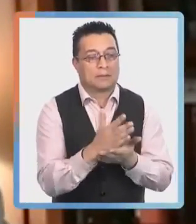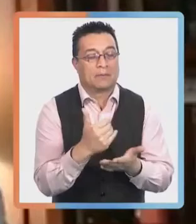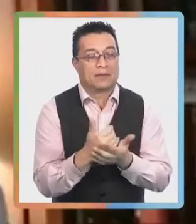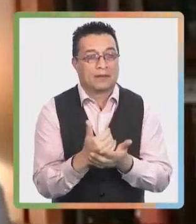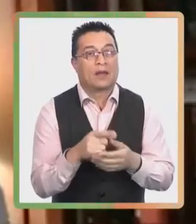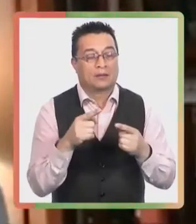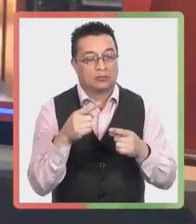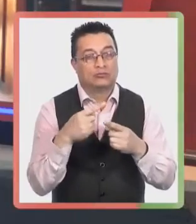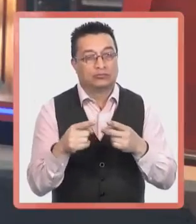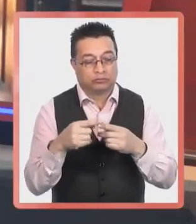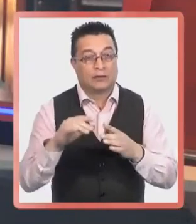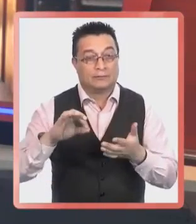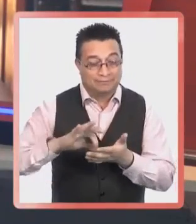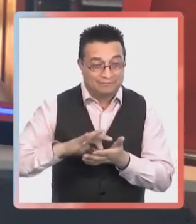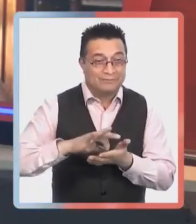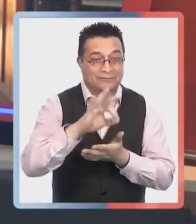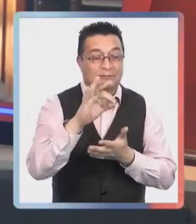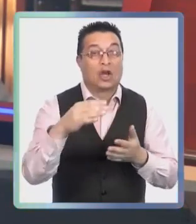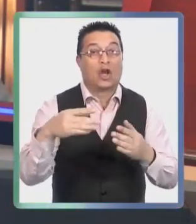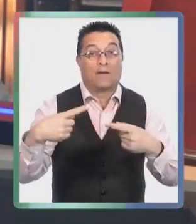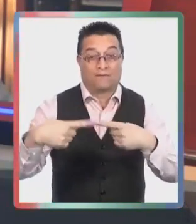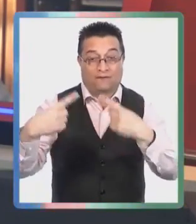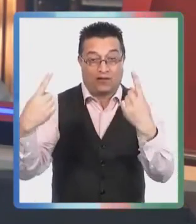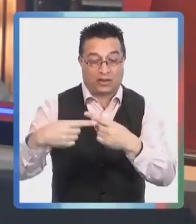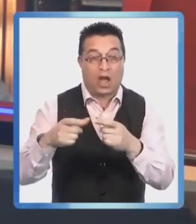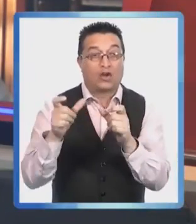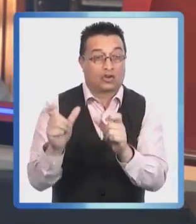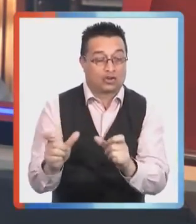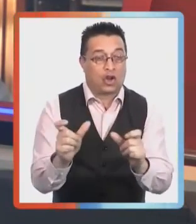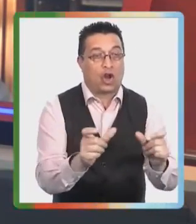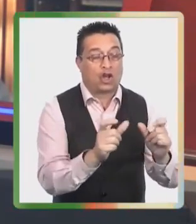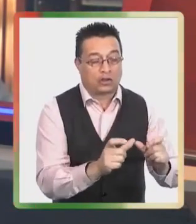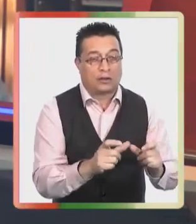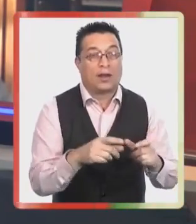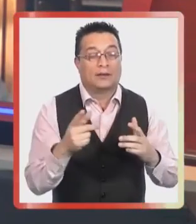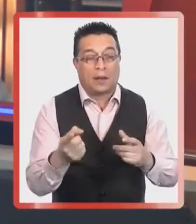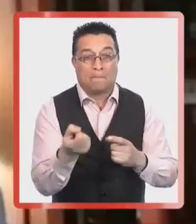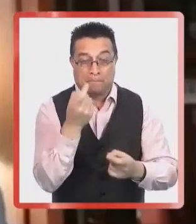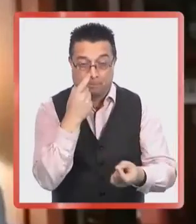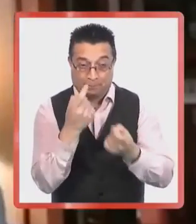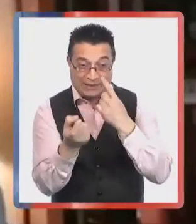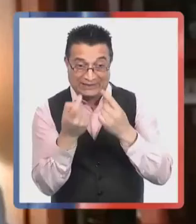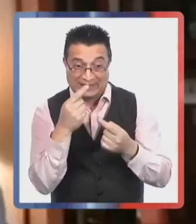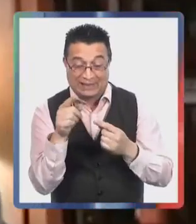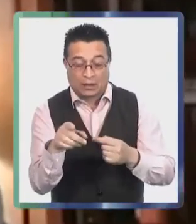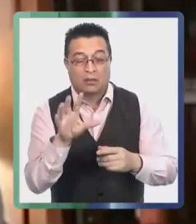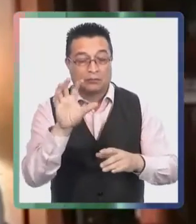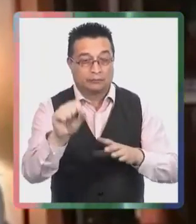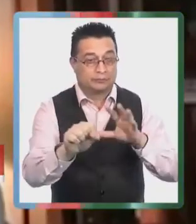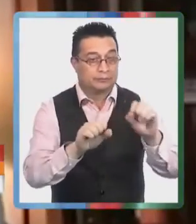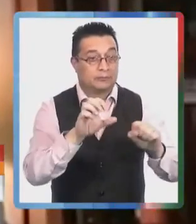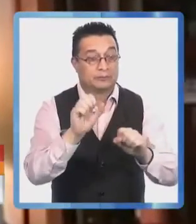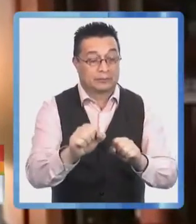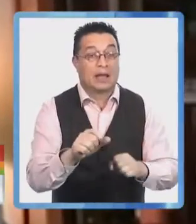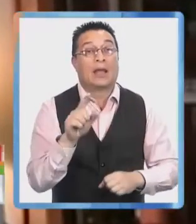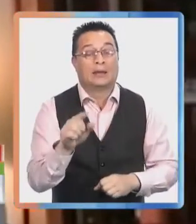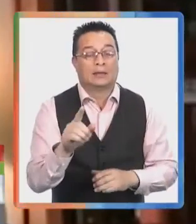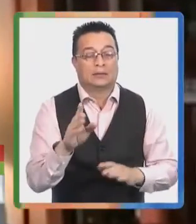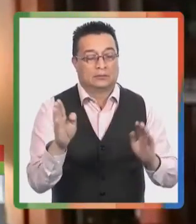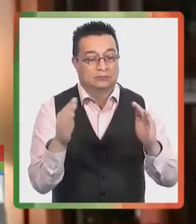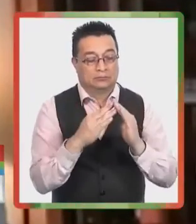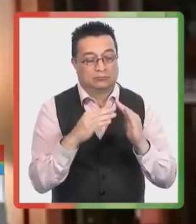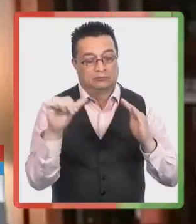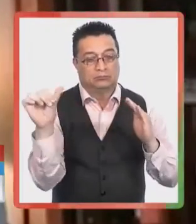medidas. Control de aeropuerto, control de frontera, test de PCR para detectar los casos